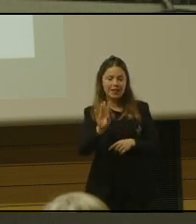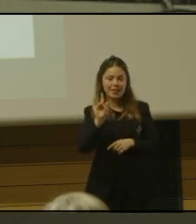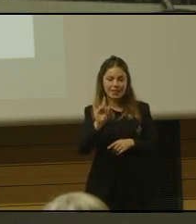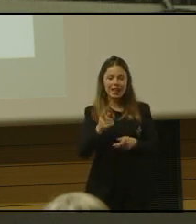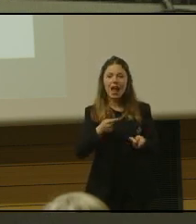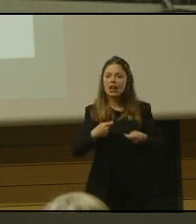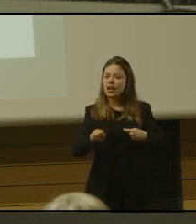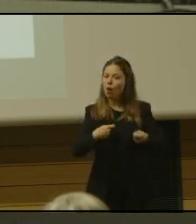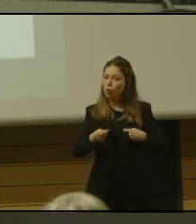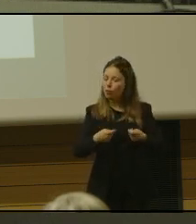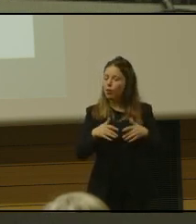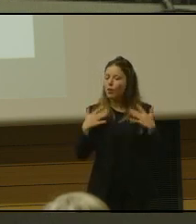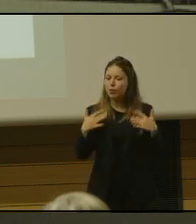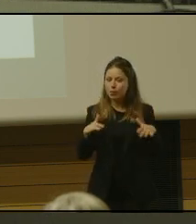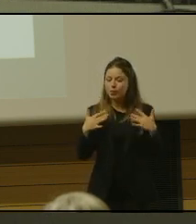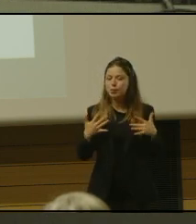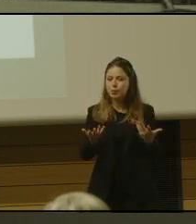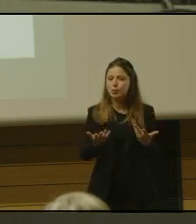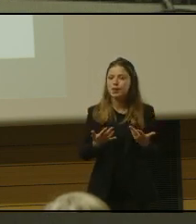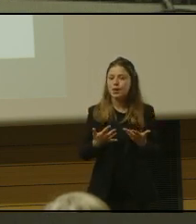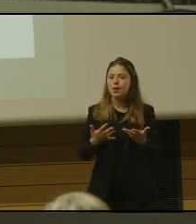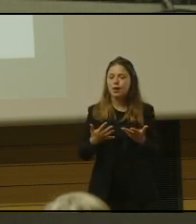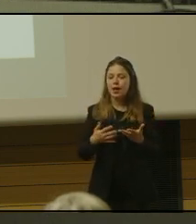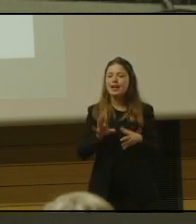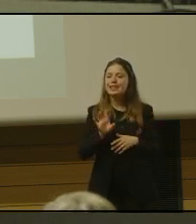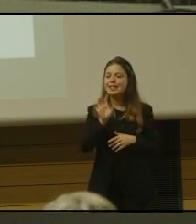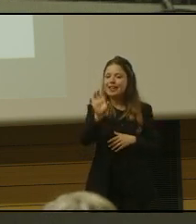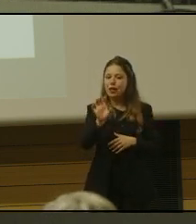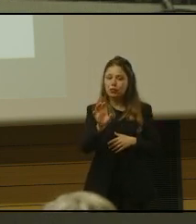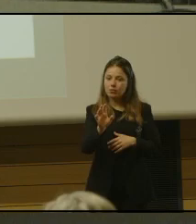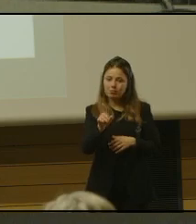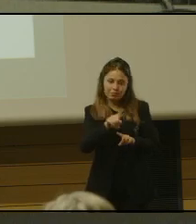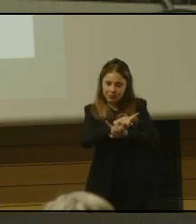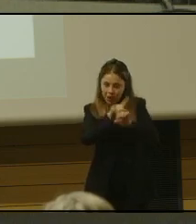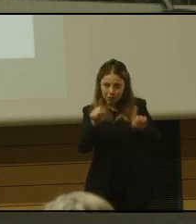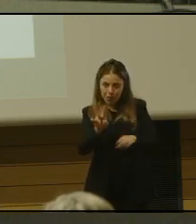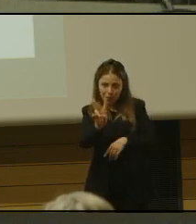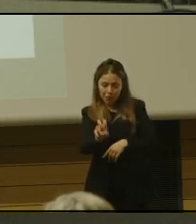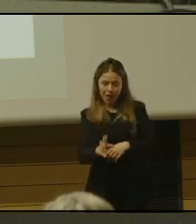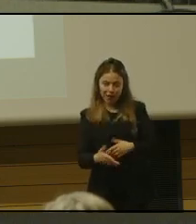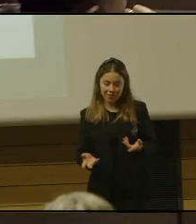el negocio, si lo veis así al Estado, tampoco le sale a cuenta, pero bueno.